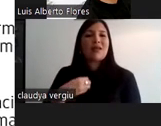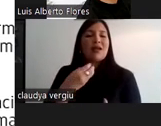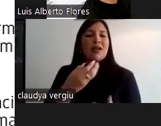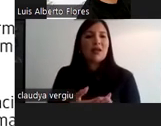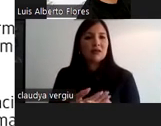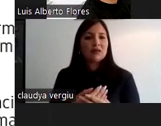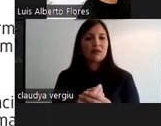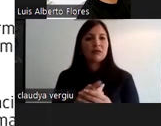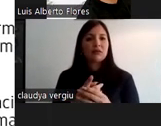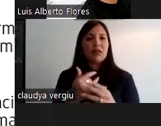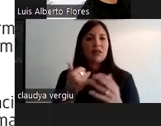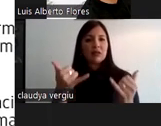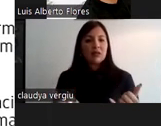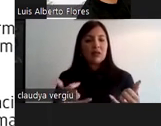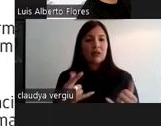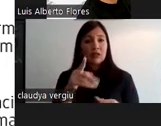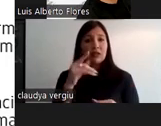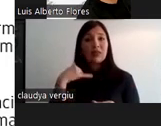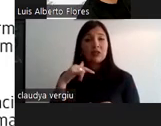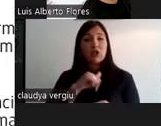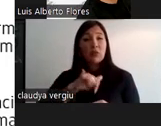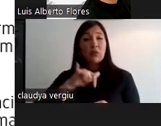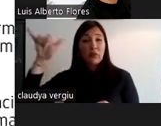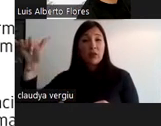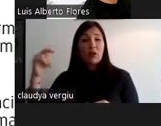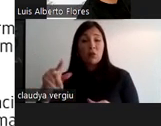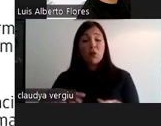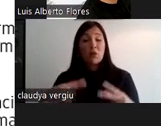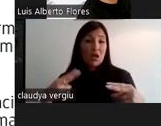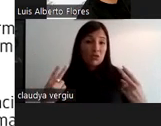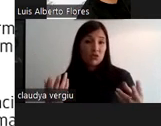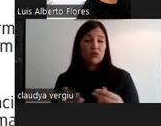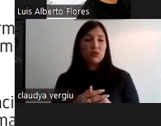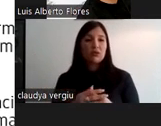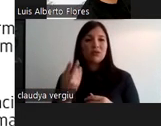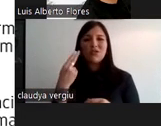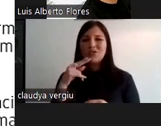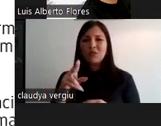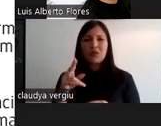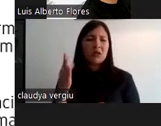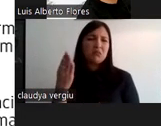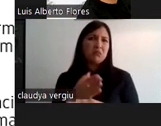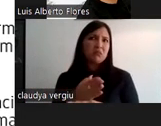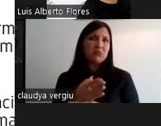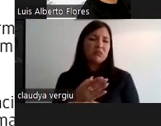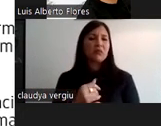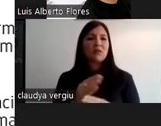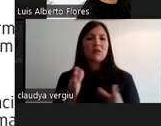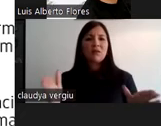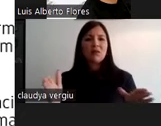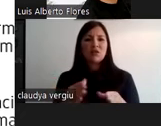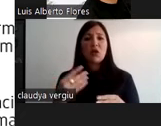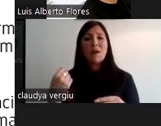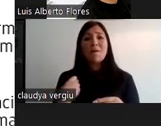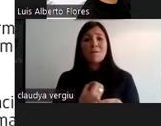tener una intención de viaje de intención de por vacacionar no se ha visto mermada como podemos ver entre la medición mayo